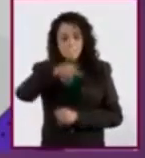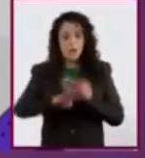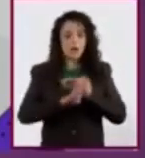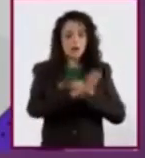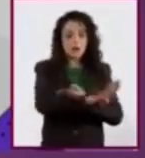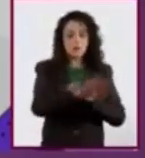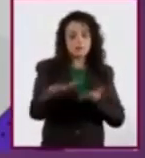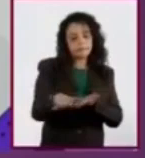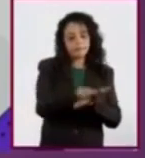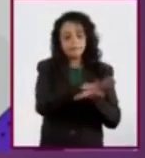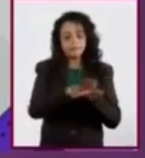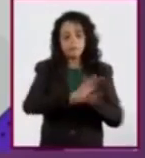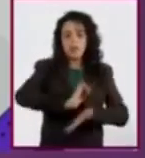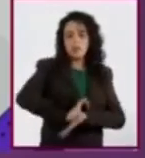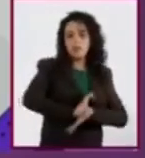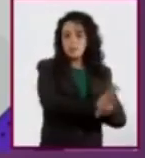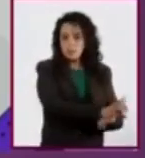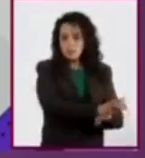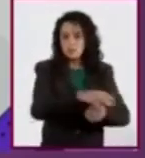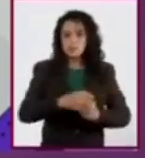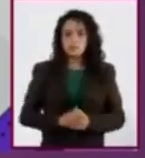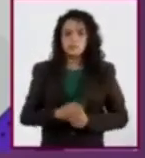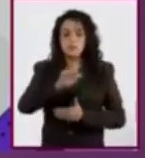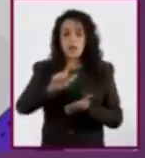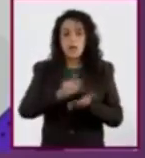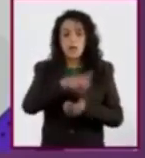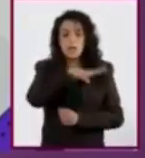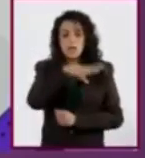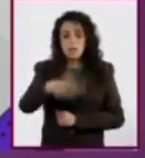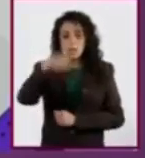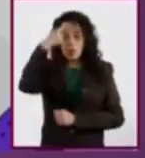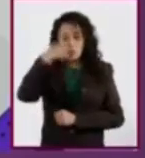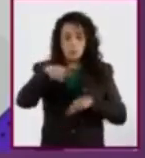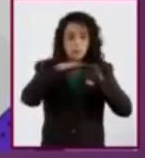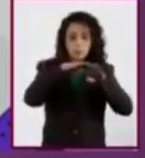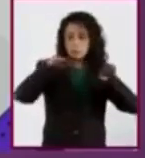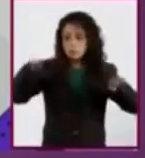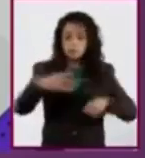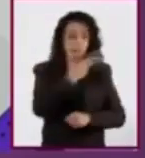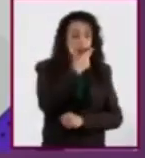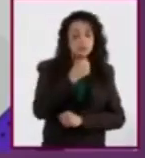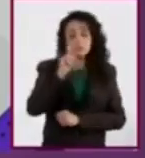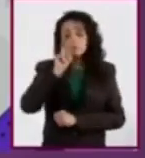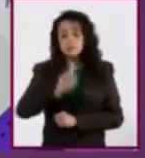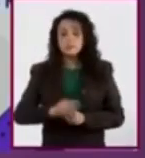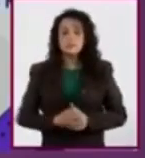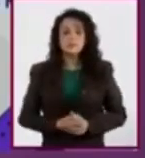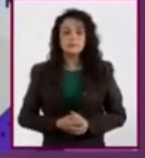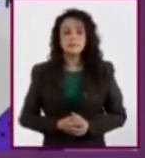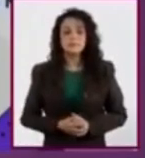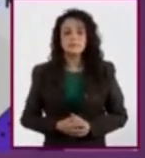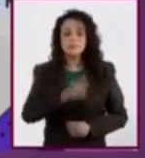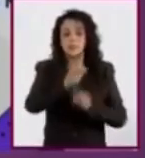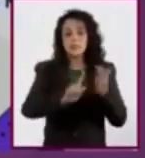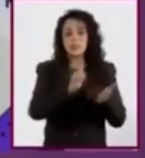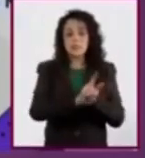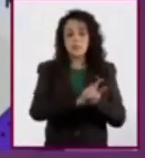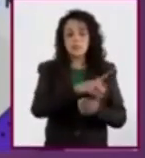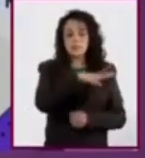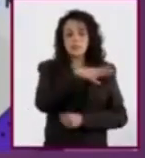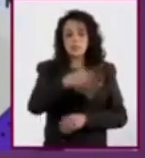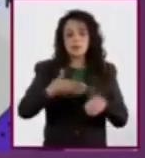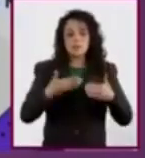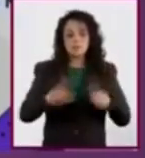la Discriminación, la Ley General para la Igualdad entre Mujeres y Hombres, la Ley General de Acceso a